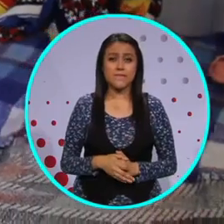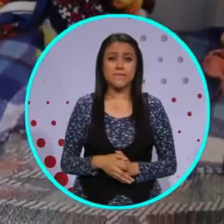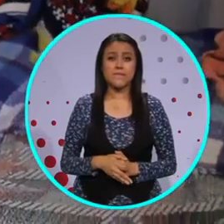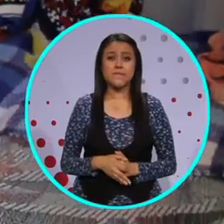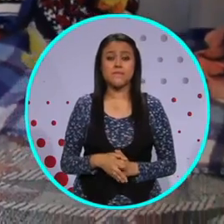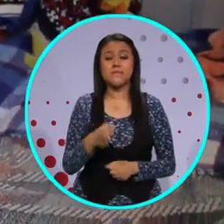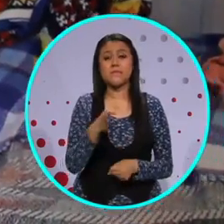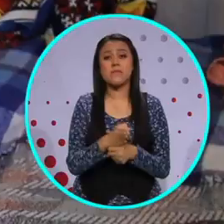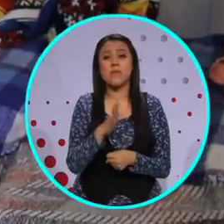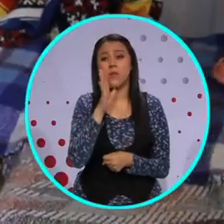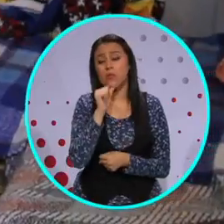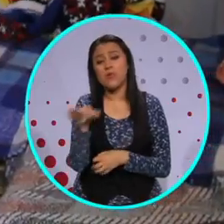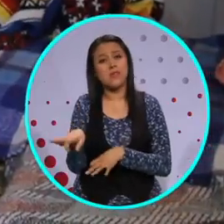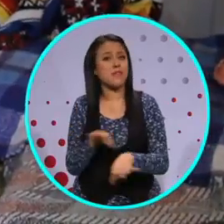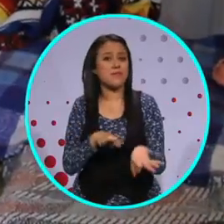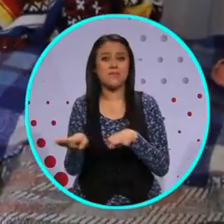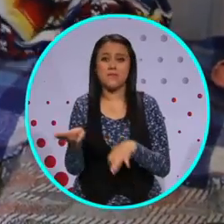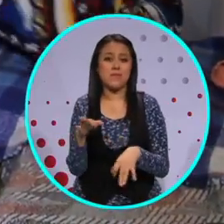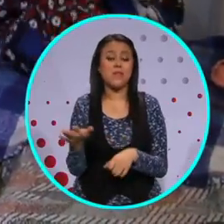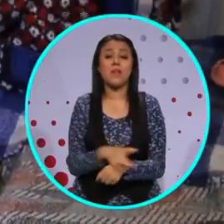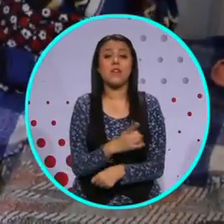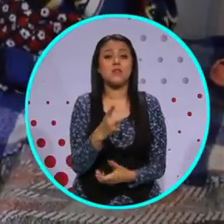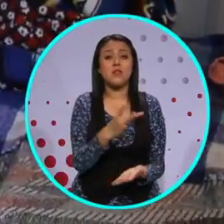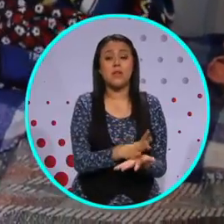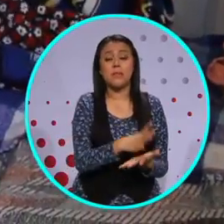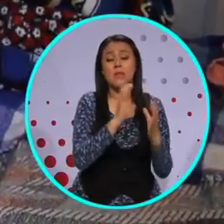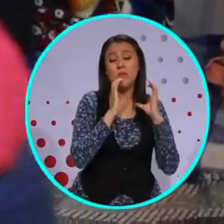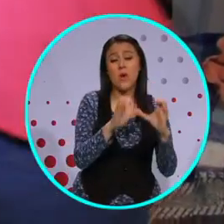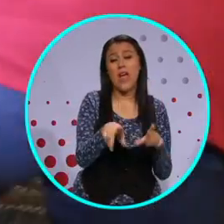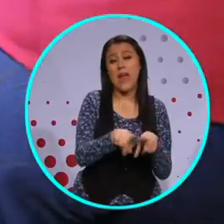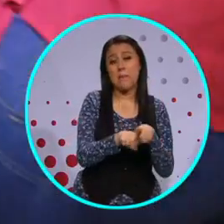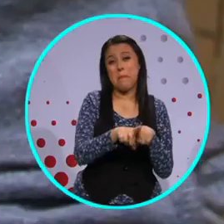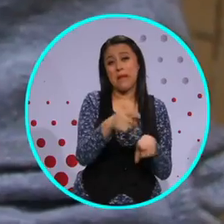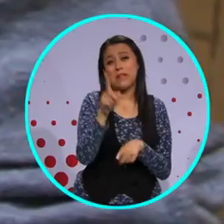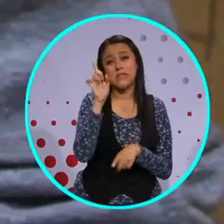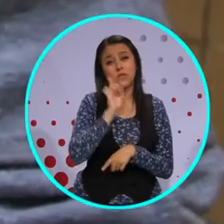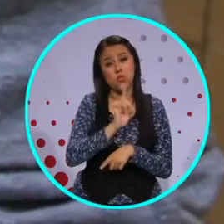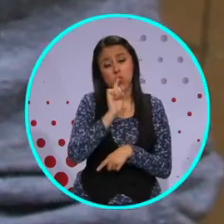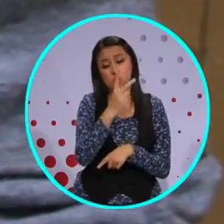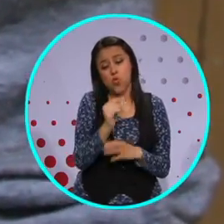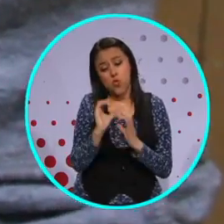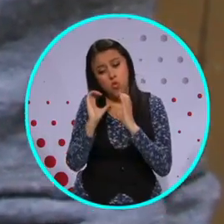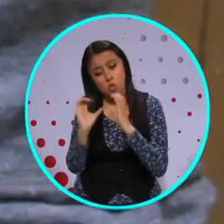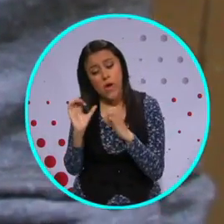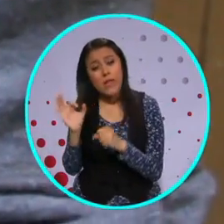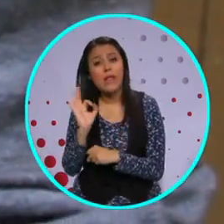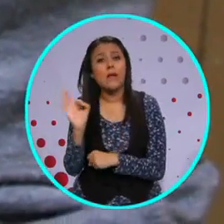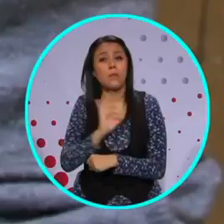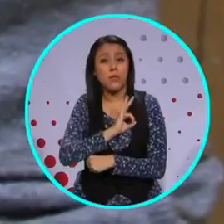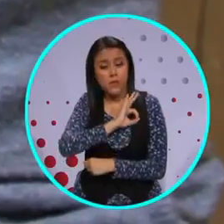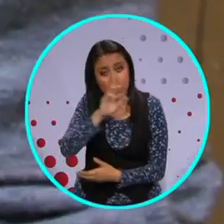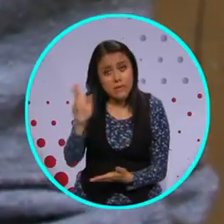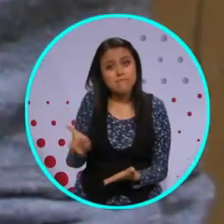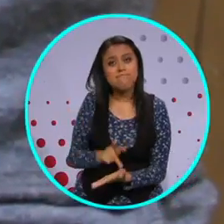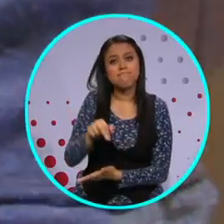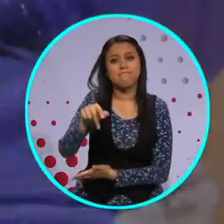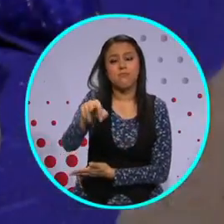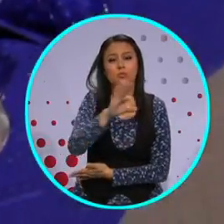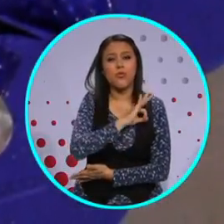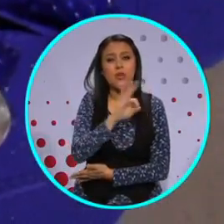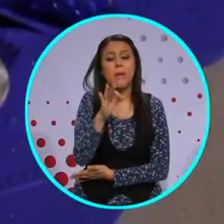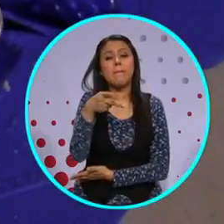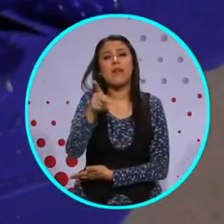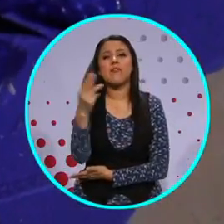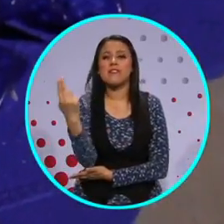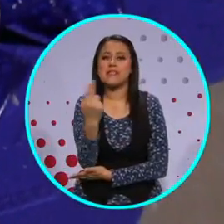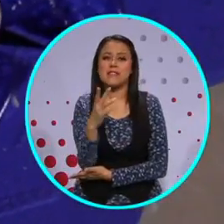ahora le es imposible trabajar depende totalmente de los cuidados de sus hermanas señalan que existe la posibilidad de que vuelva a caminar esto